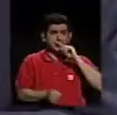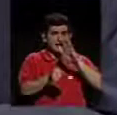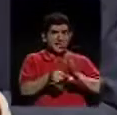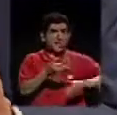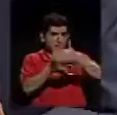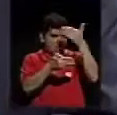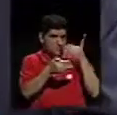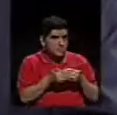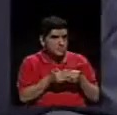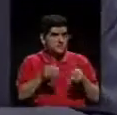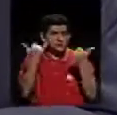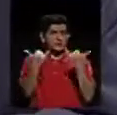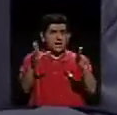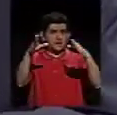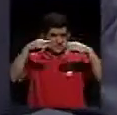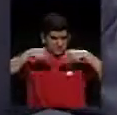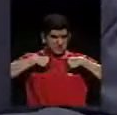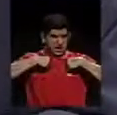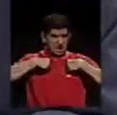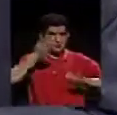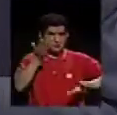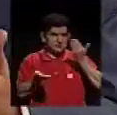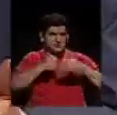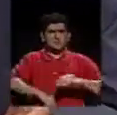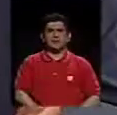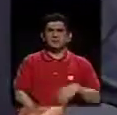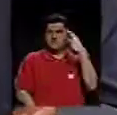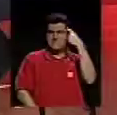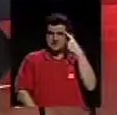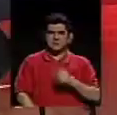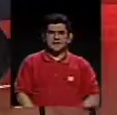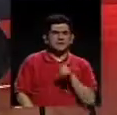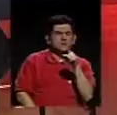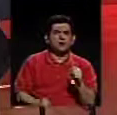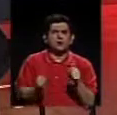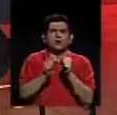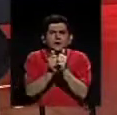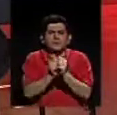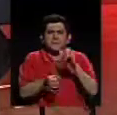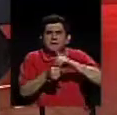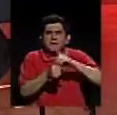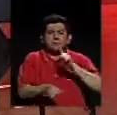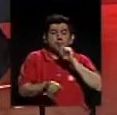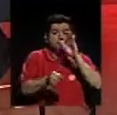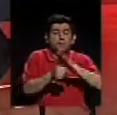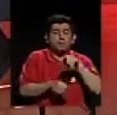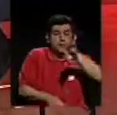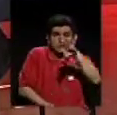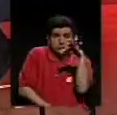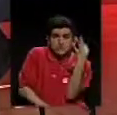compromisos asumidos frente a algunos diputados? Es decir, que lleguen a cumplir con